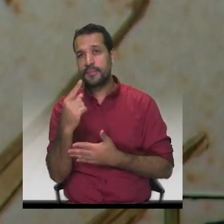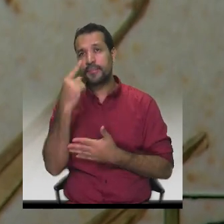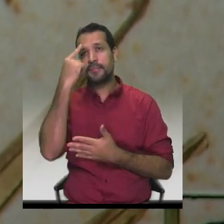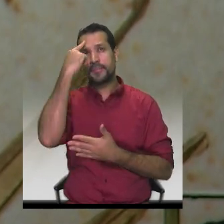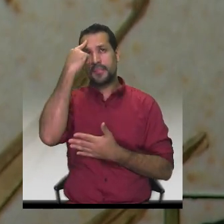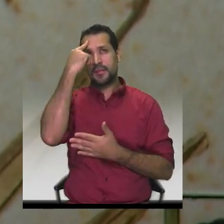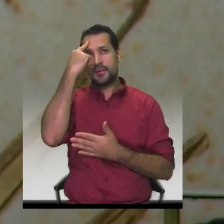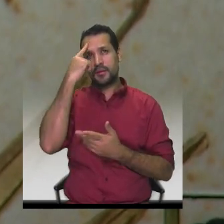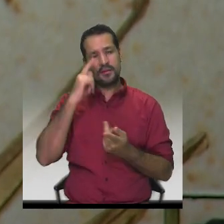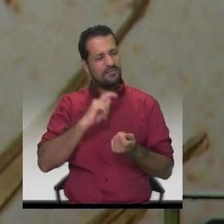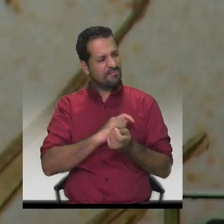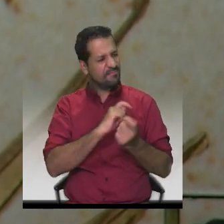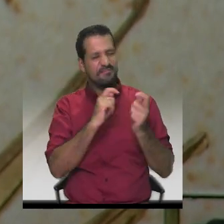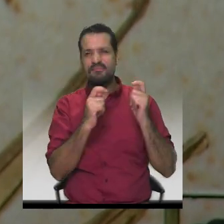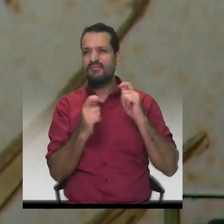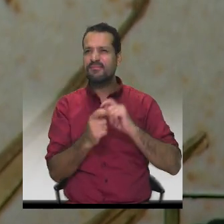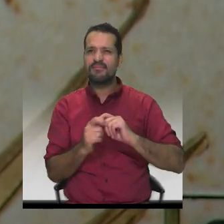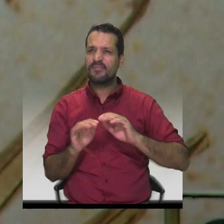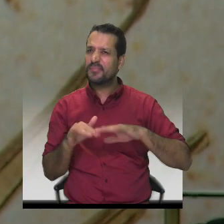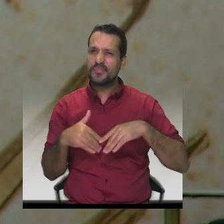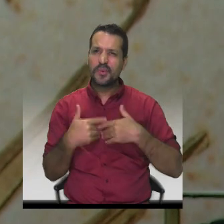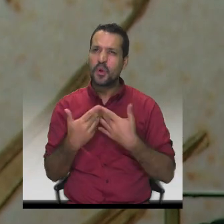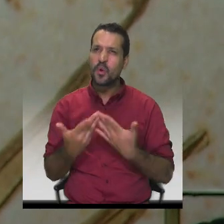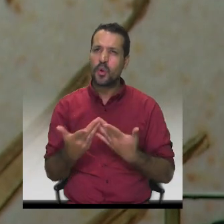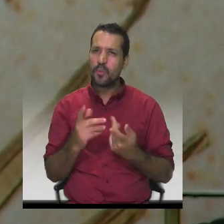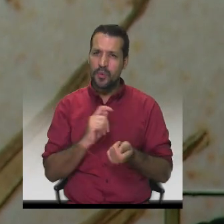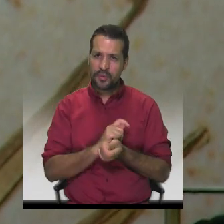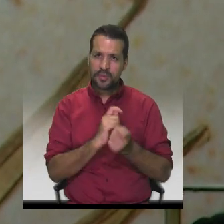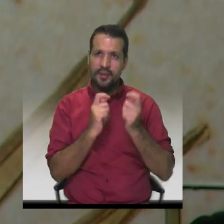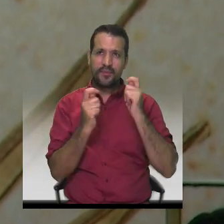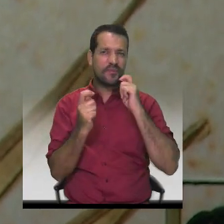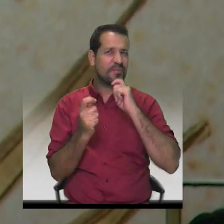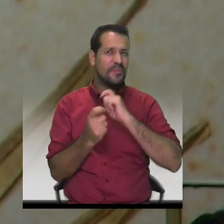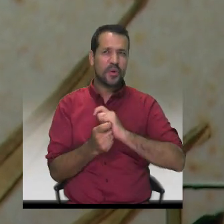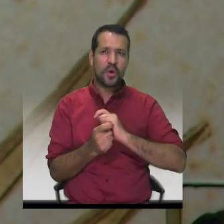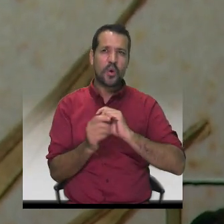podemos transformarnos? ¿Creen que es un asunto